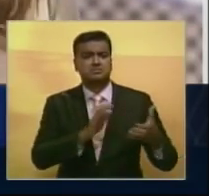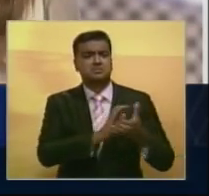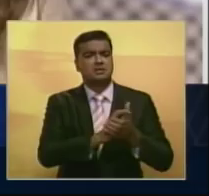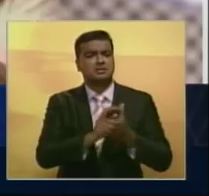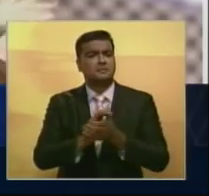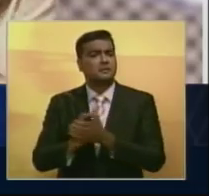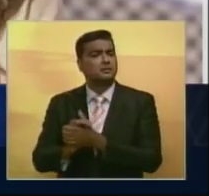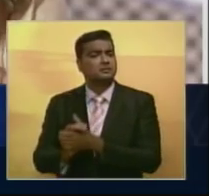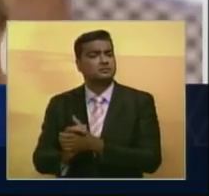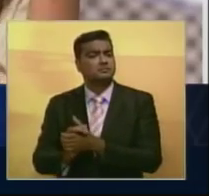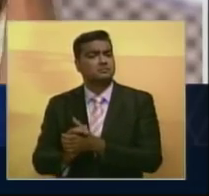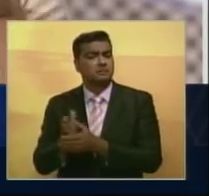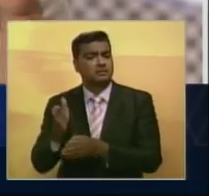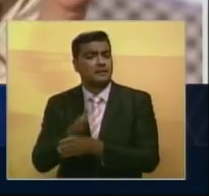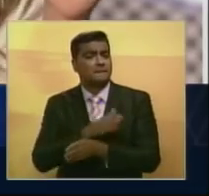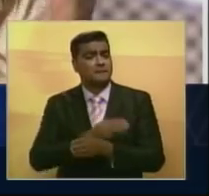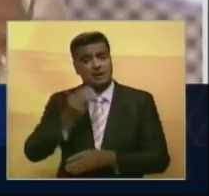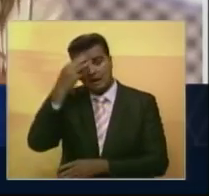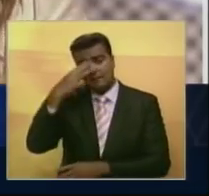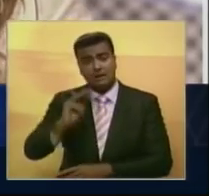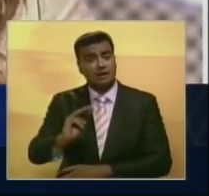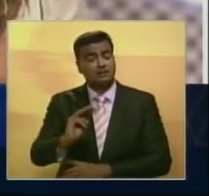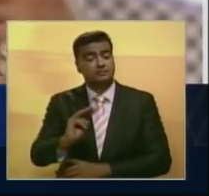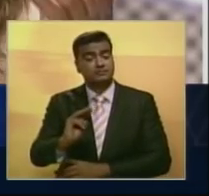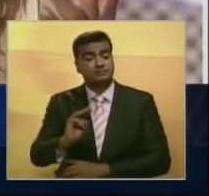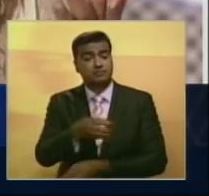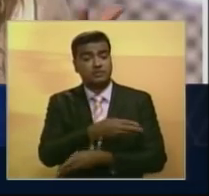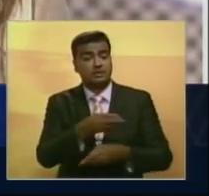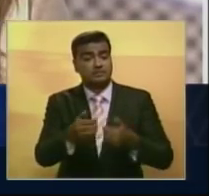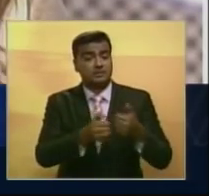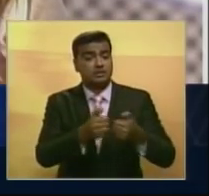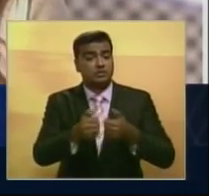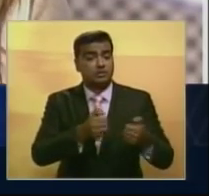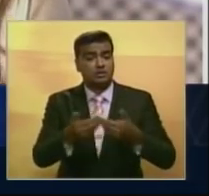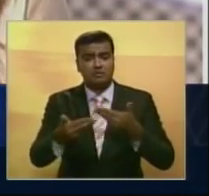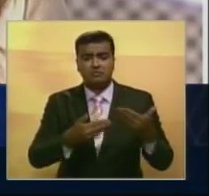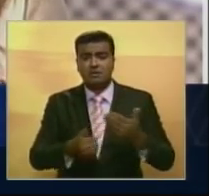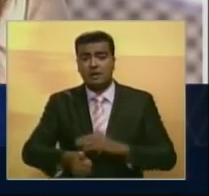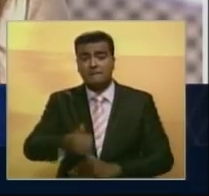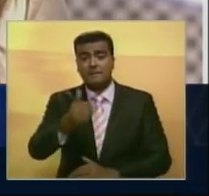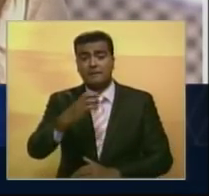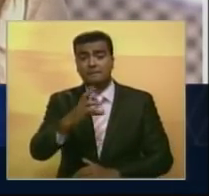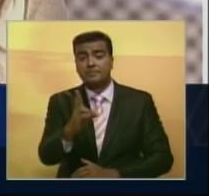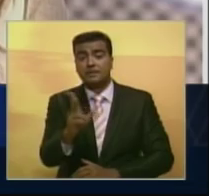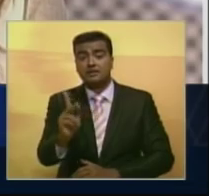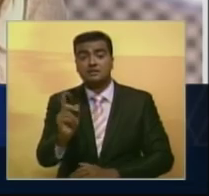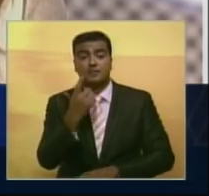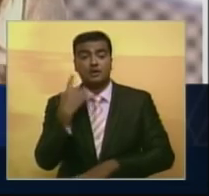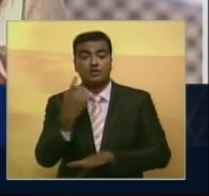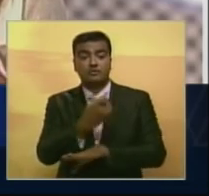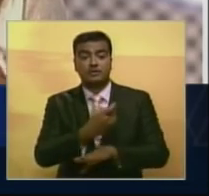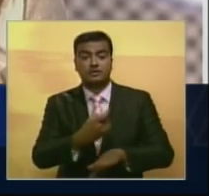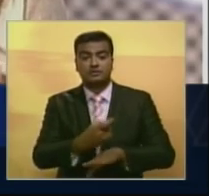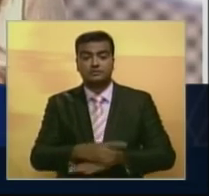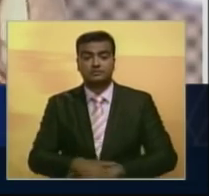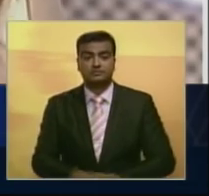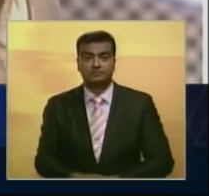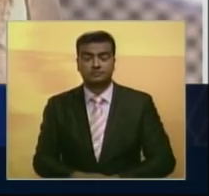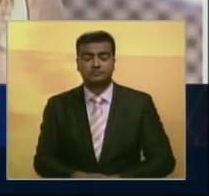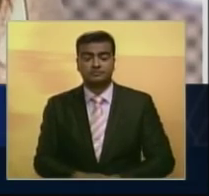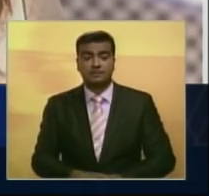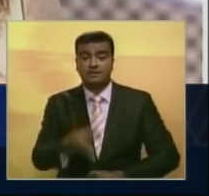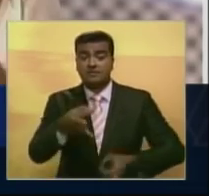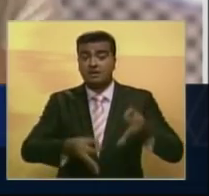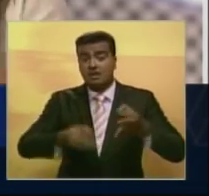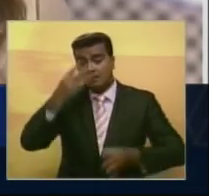surgió luego de que la mexicana publicara en Twitter que confiaba más en el Chapo que en el gobierno. La Fiscalía